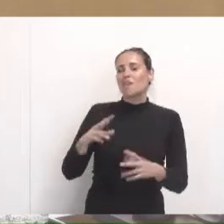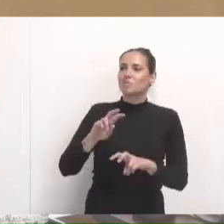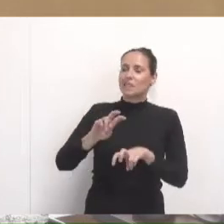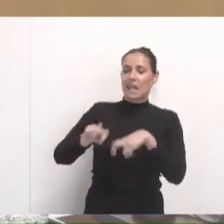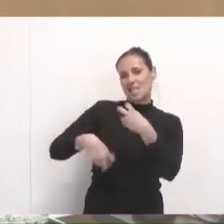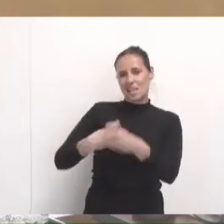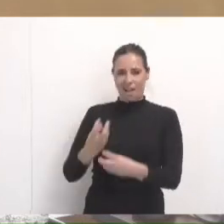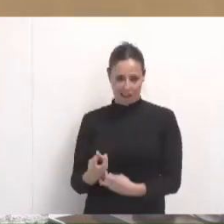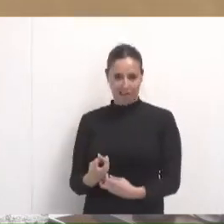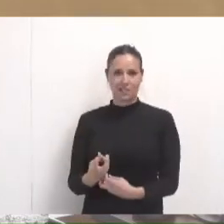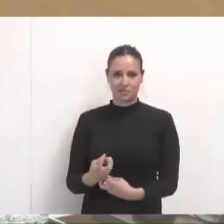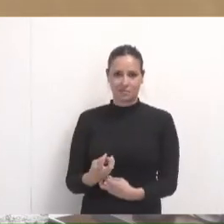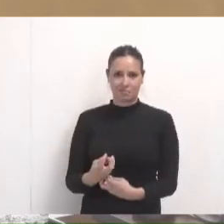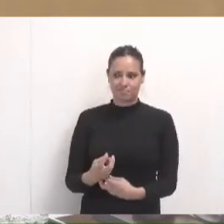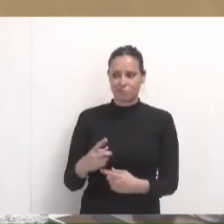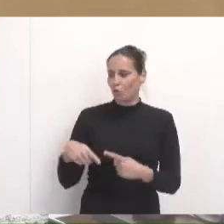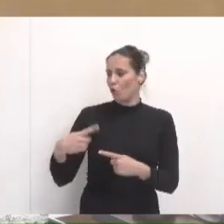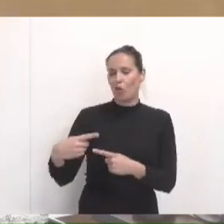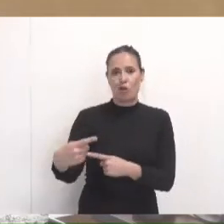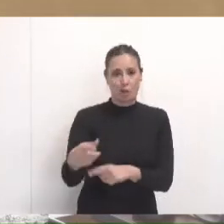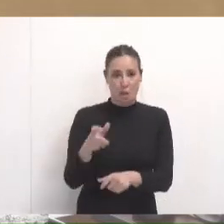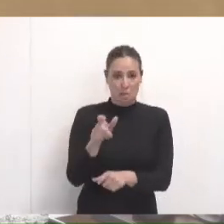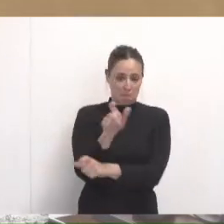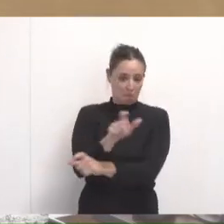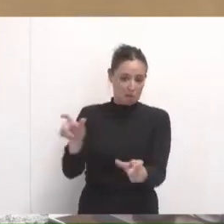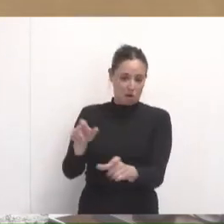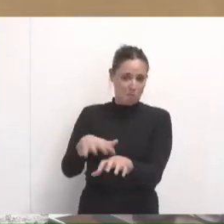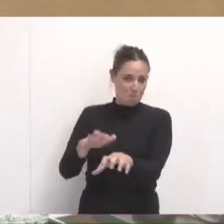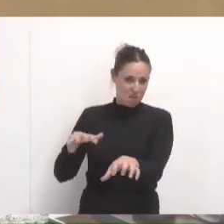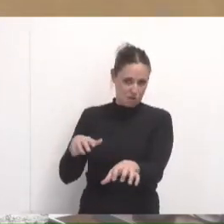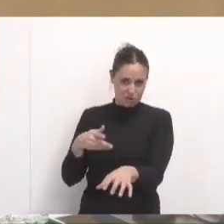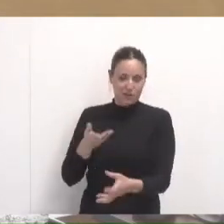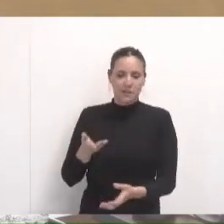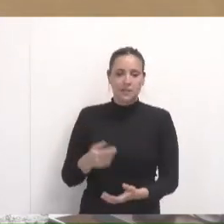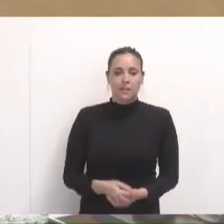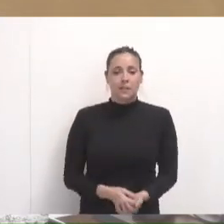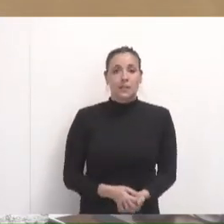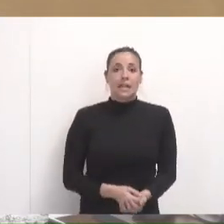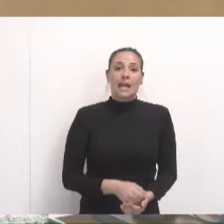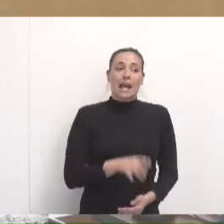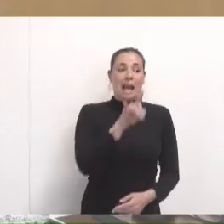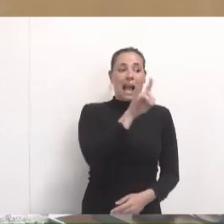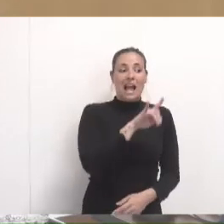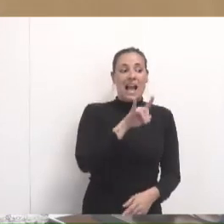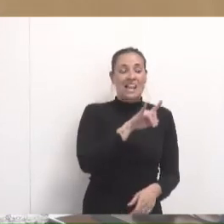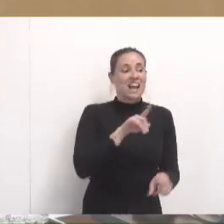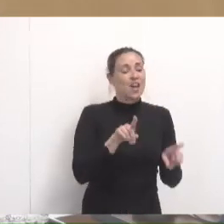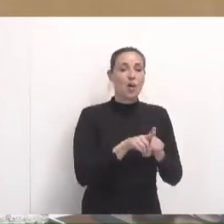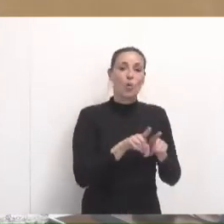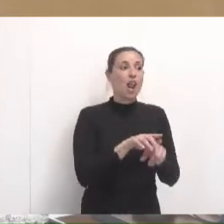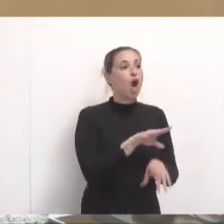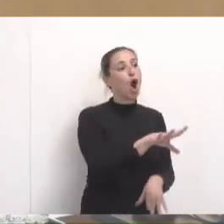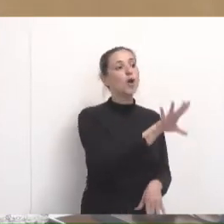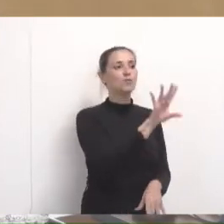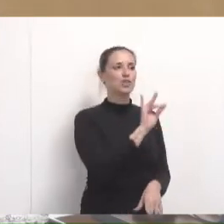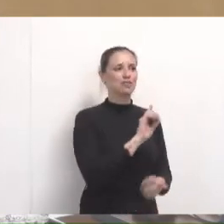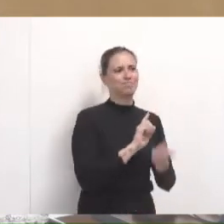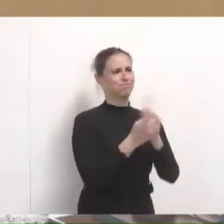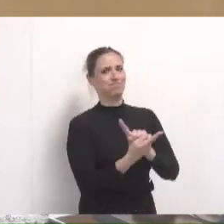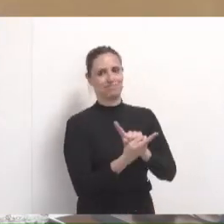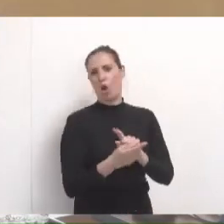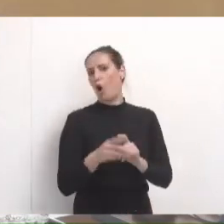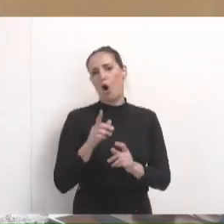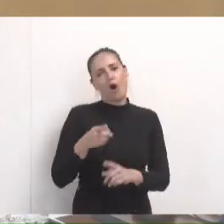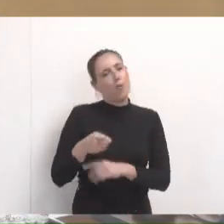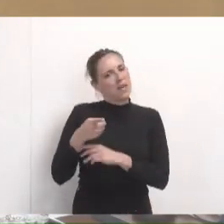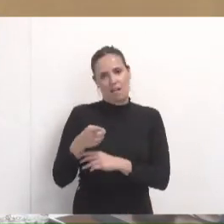reciclaje, para la mayoría de los ciudadanos. Canarias tiene que pasar de la opción a la obligación. El